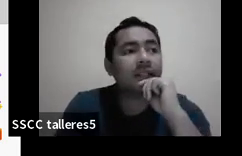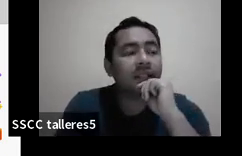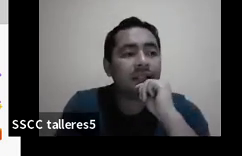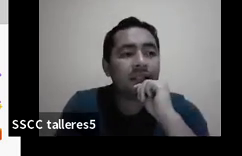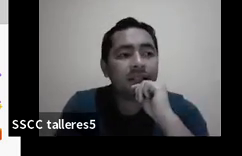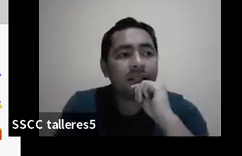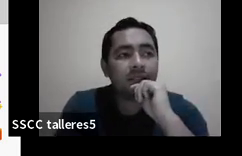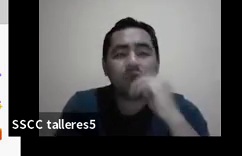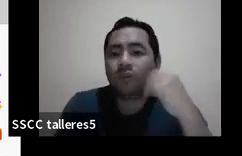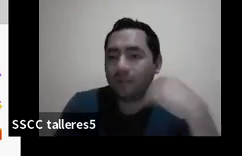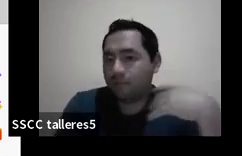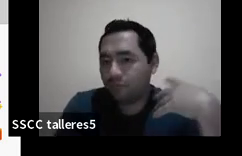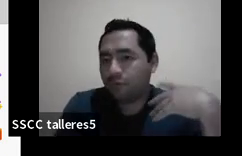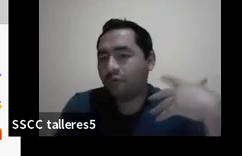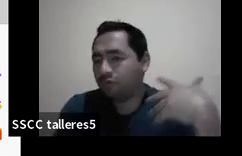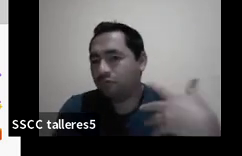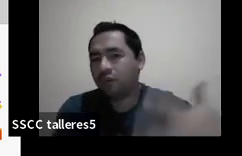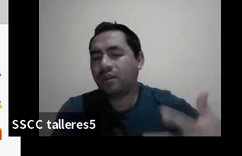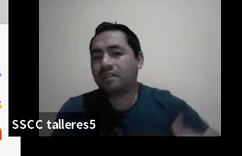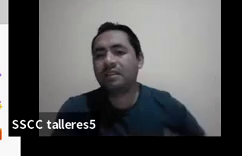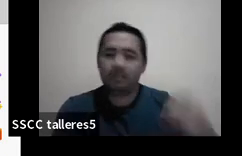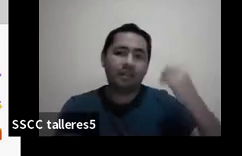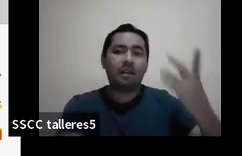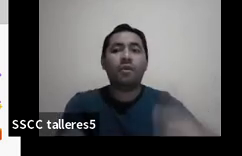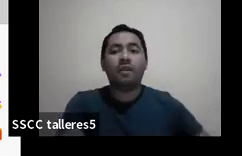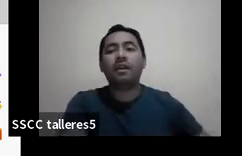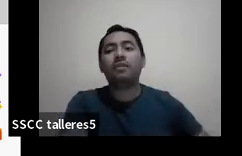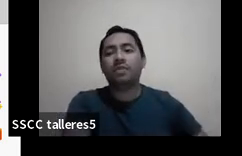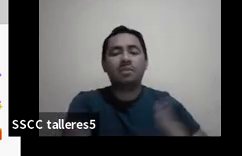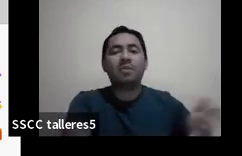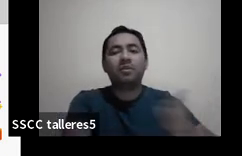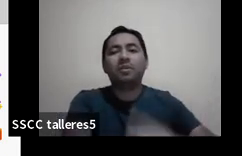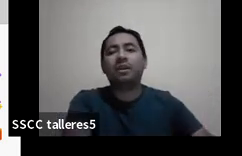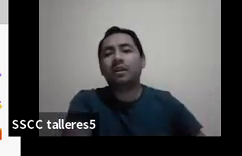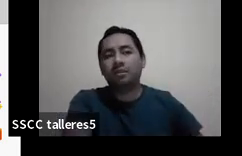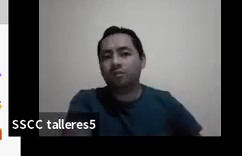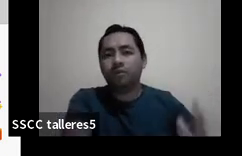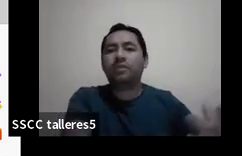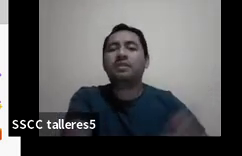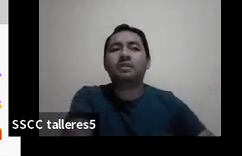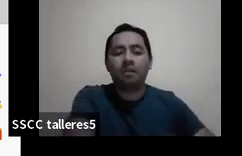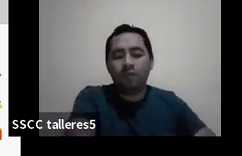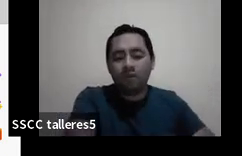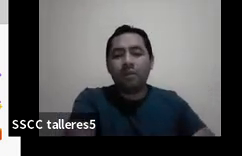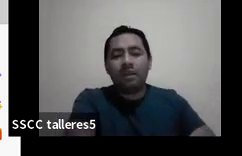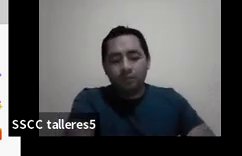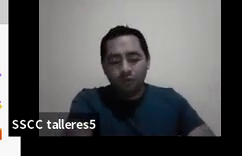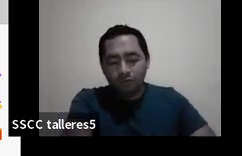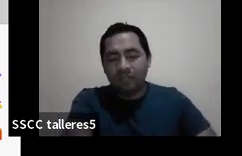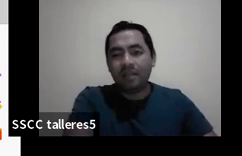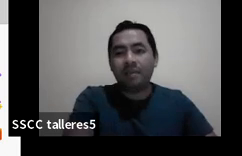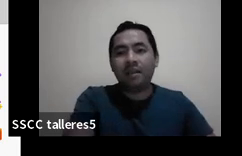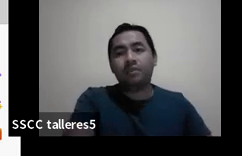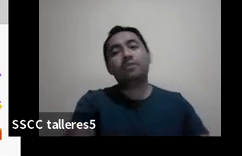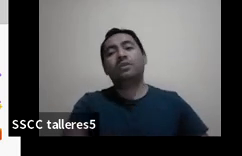comentan, es eso, ¿no? Que tuvieron algún accidente, la recuerdan ellos el momento en que ellos tuvieron quizás alguna